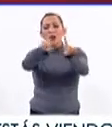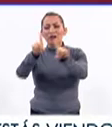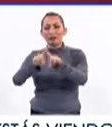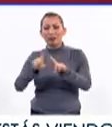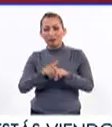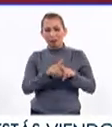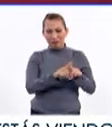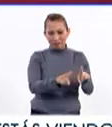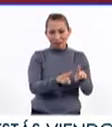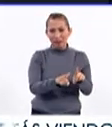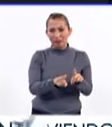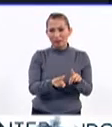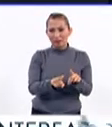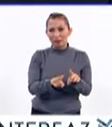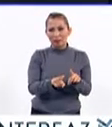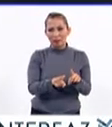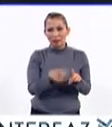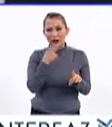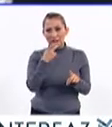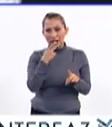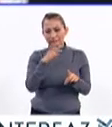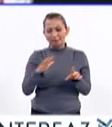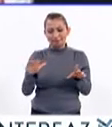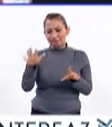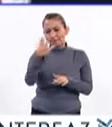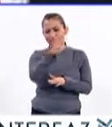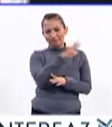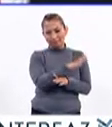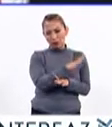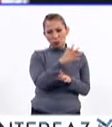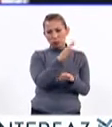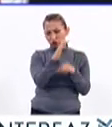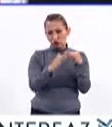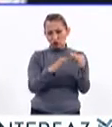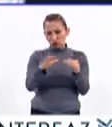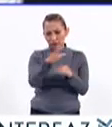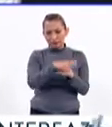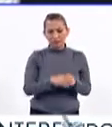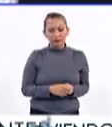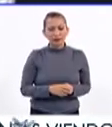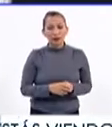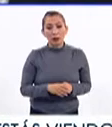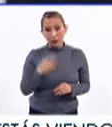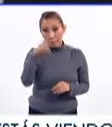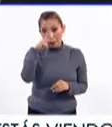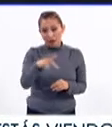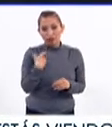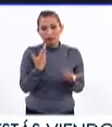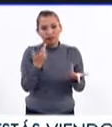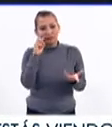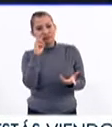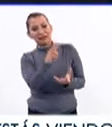culturas, para hablar en plural, porque